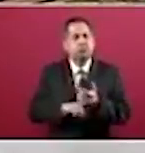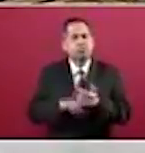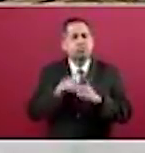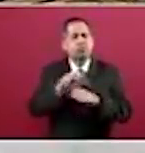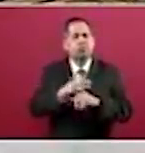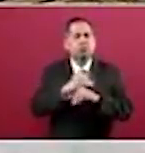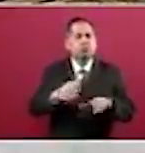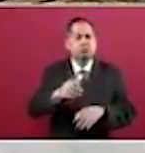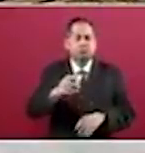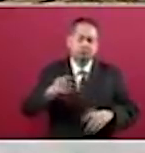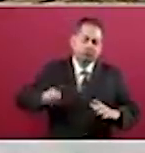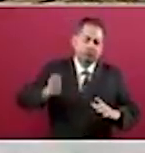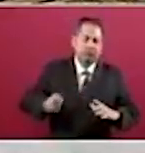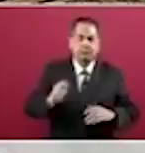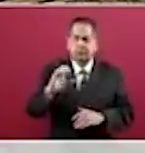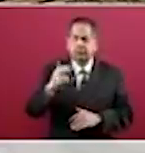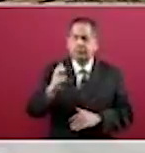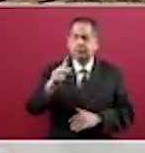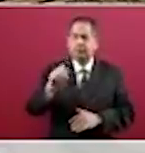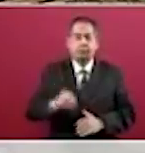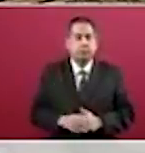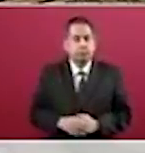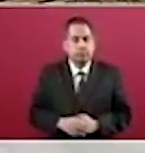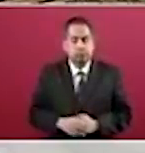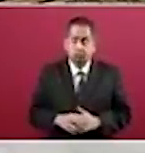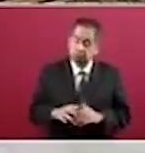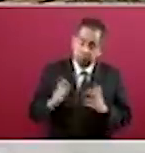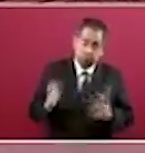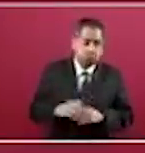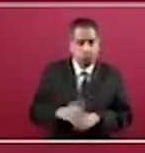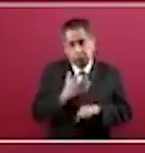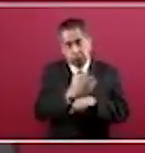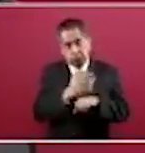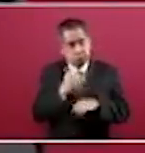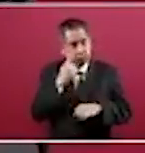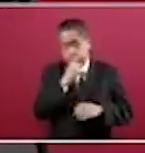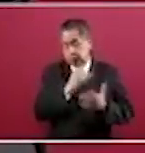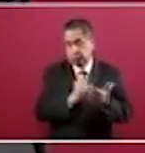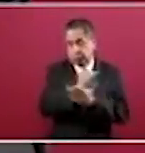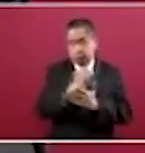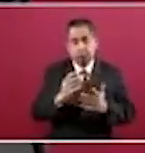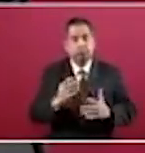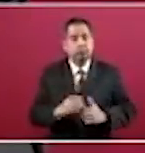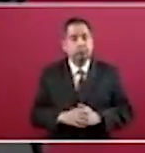del Chapo Guzmán. Pues fue una decisión que tomaron en Estados Unidos.